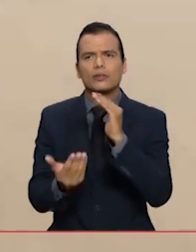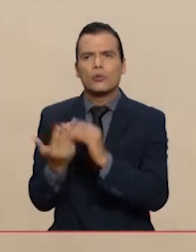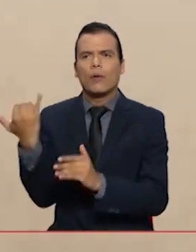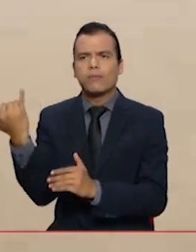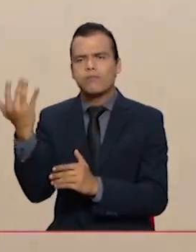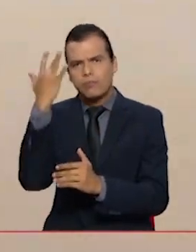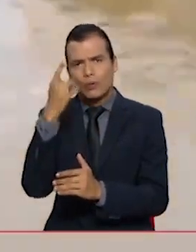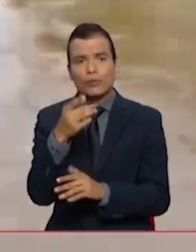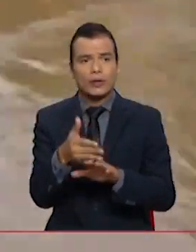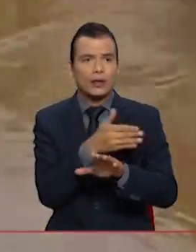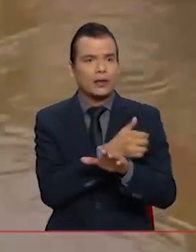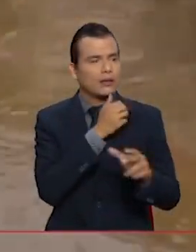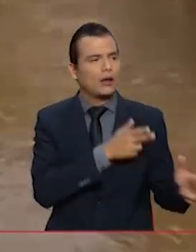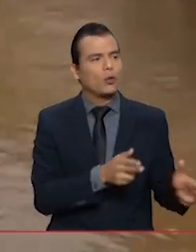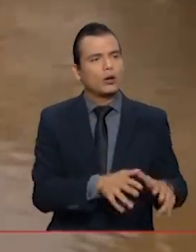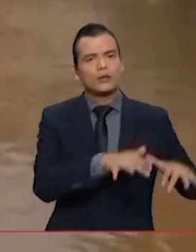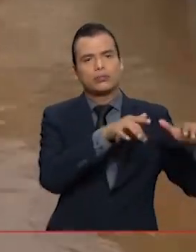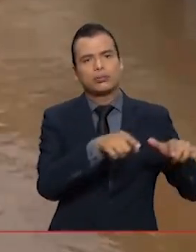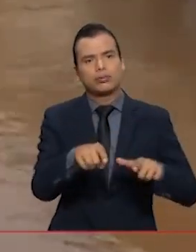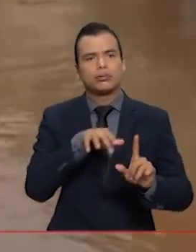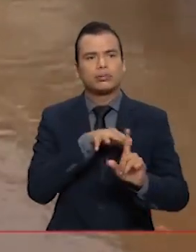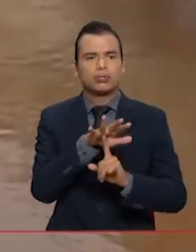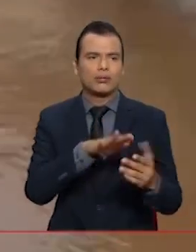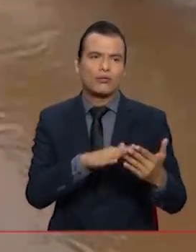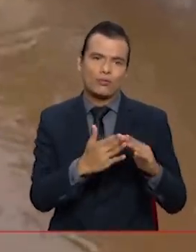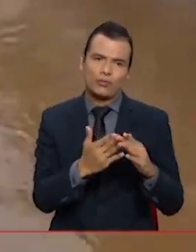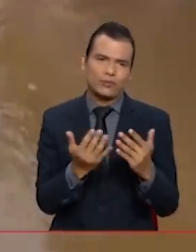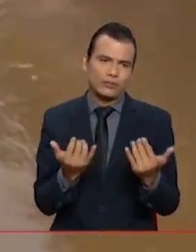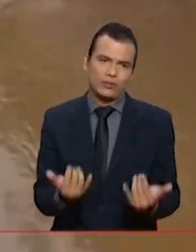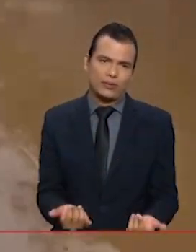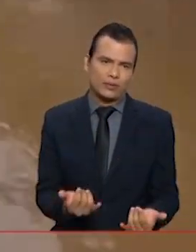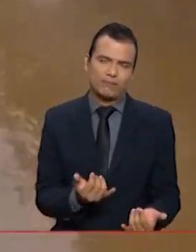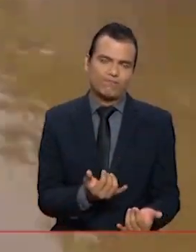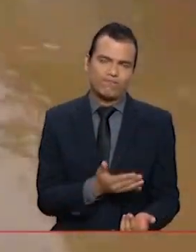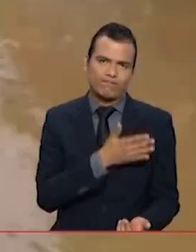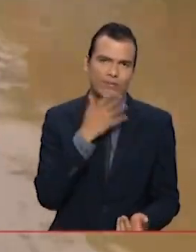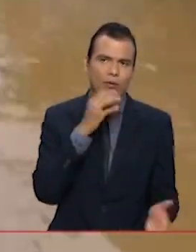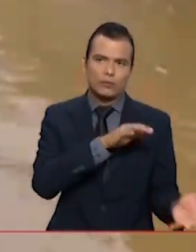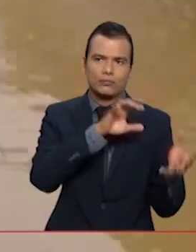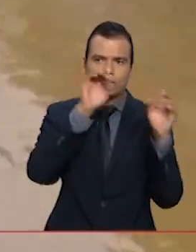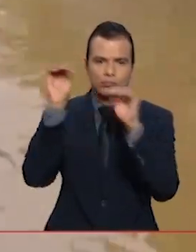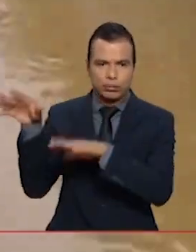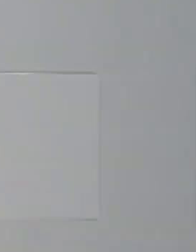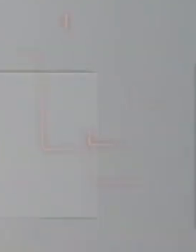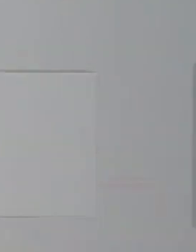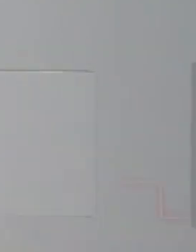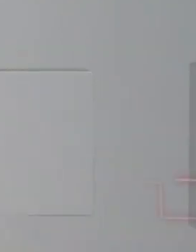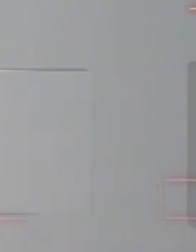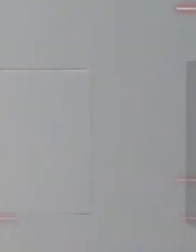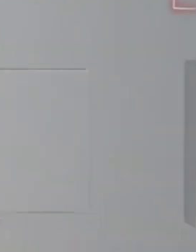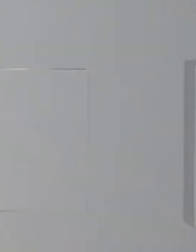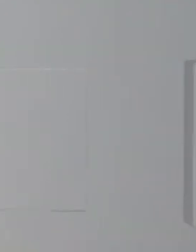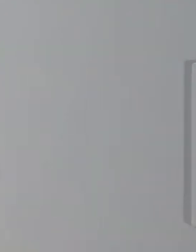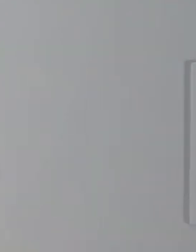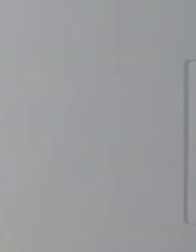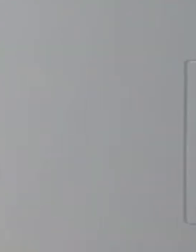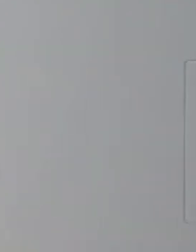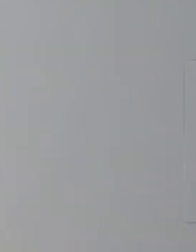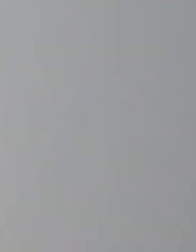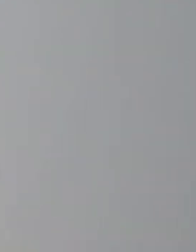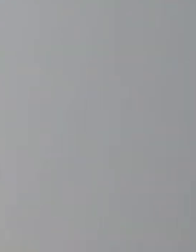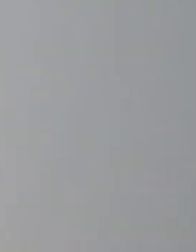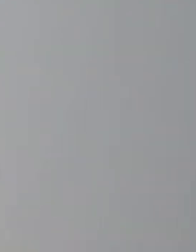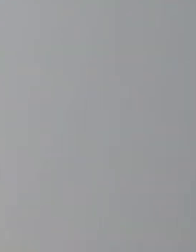que se registran cuando el río Atrato se desborda, situación que sigue generando pérdidas materiales incalculables.